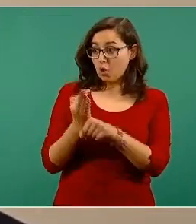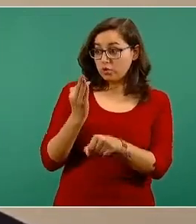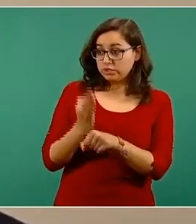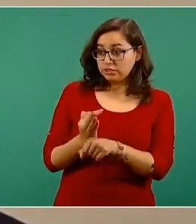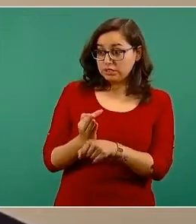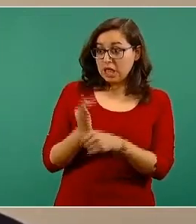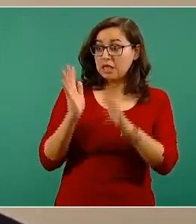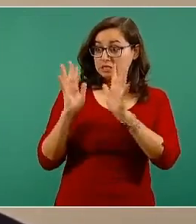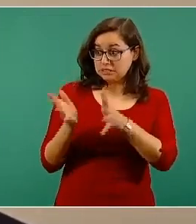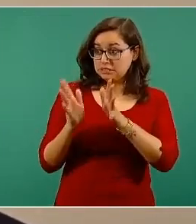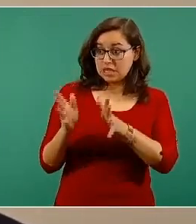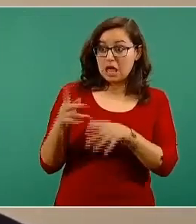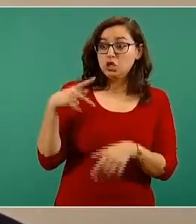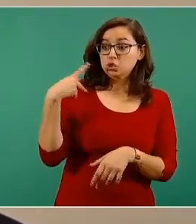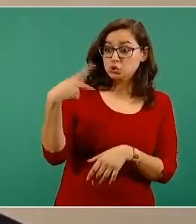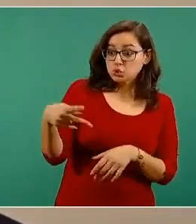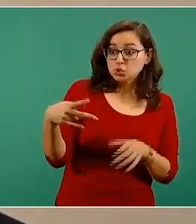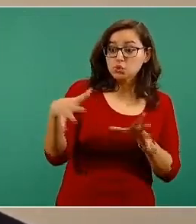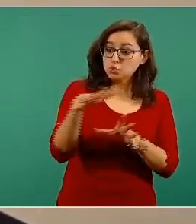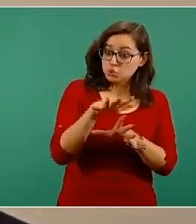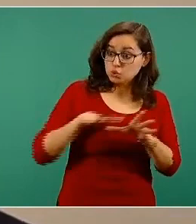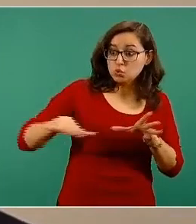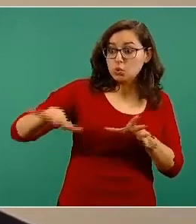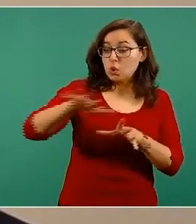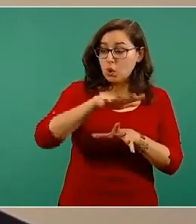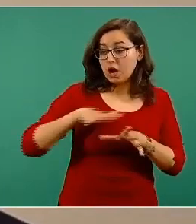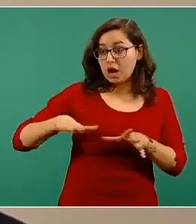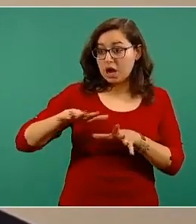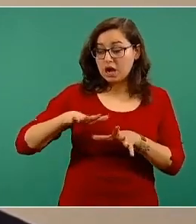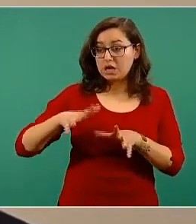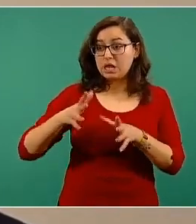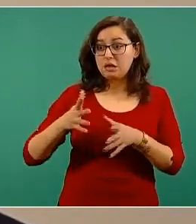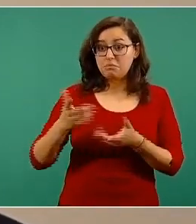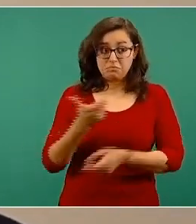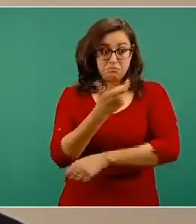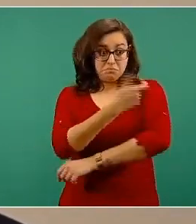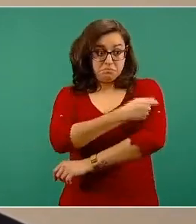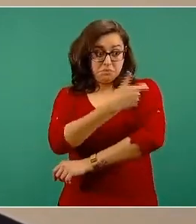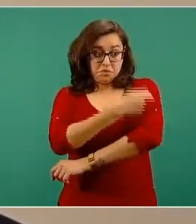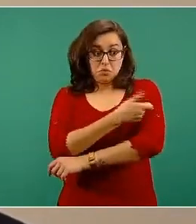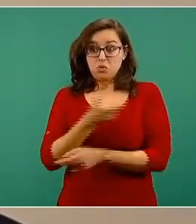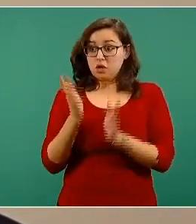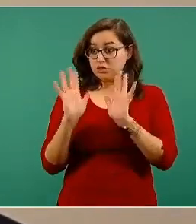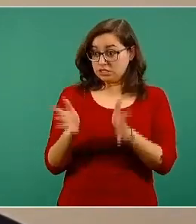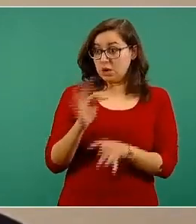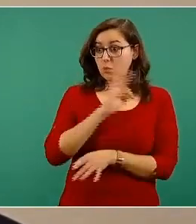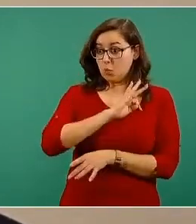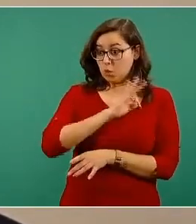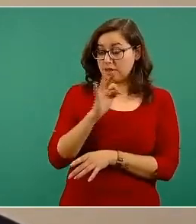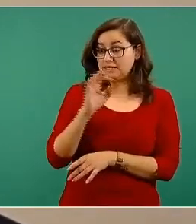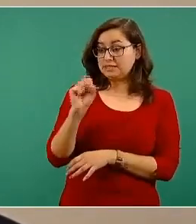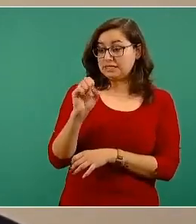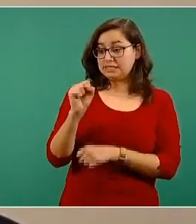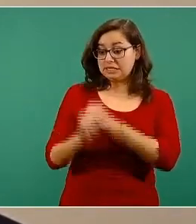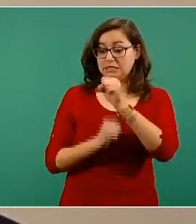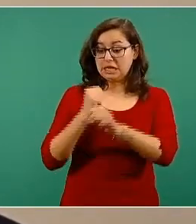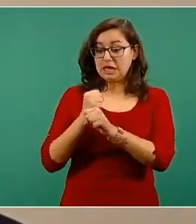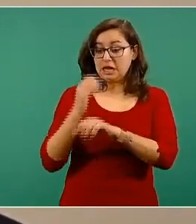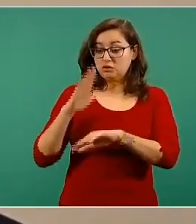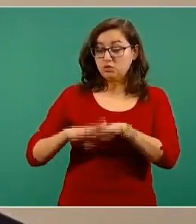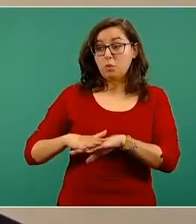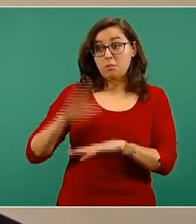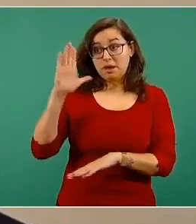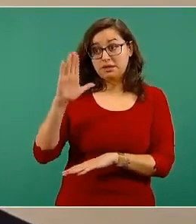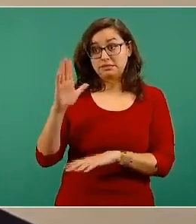pertenece al grupo de población adulta mayor, que por sí el simple hecho de tener 60 años o